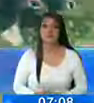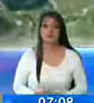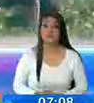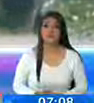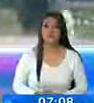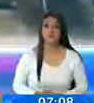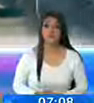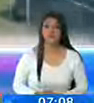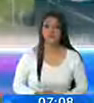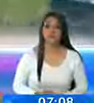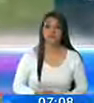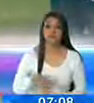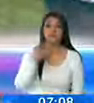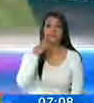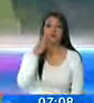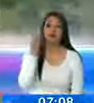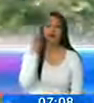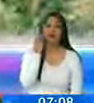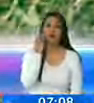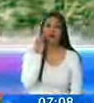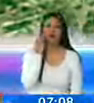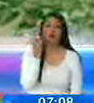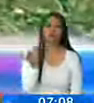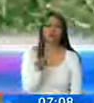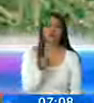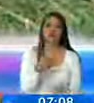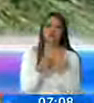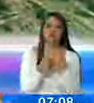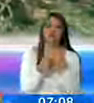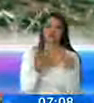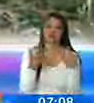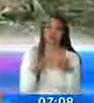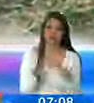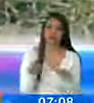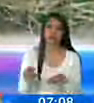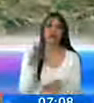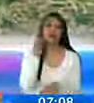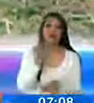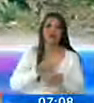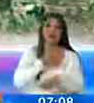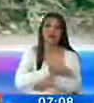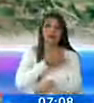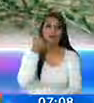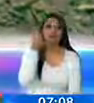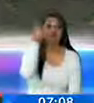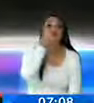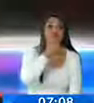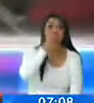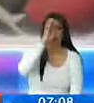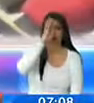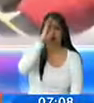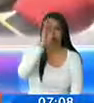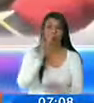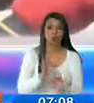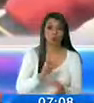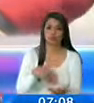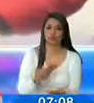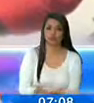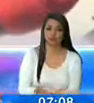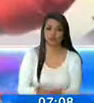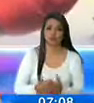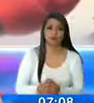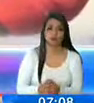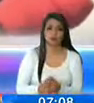Antes de que la pareja hunda el puñal en su pecho, alcanzó a hacer una llamada telefónica a la policía, que en el acto... Procedemos